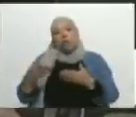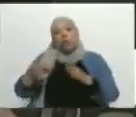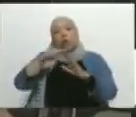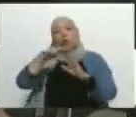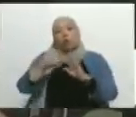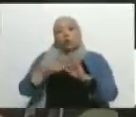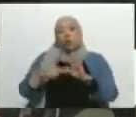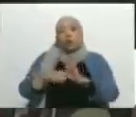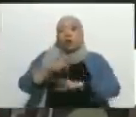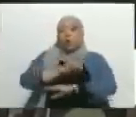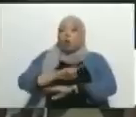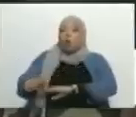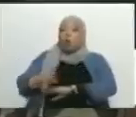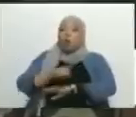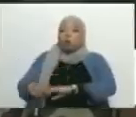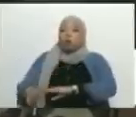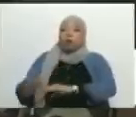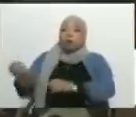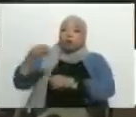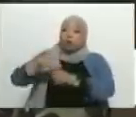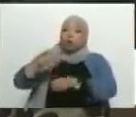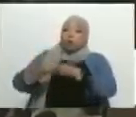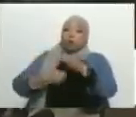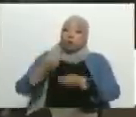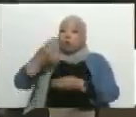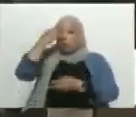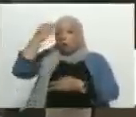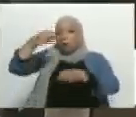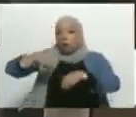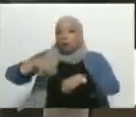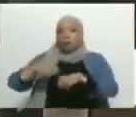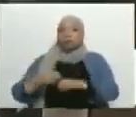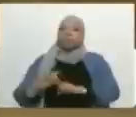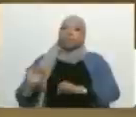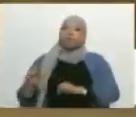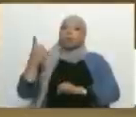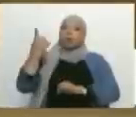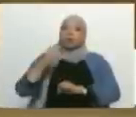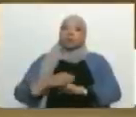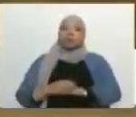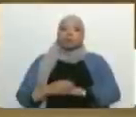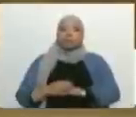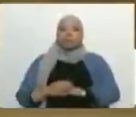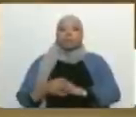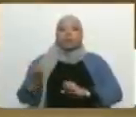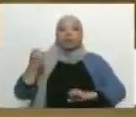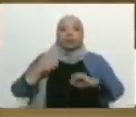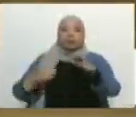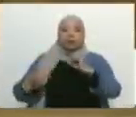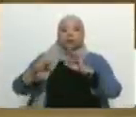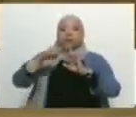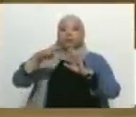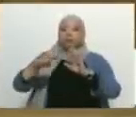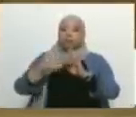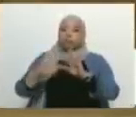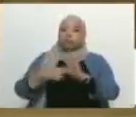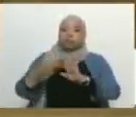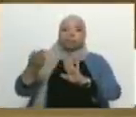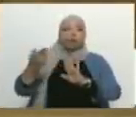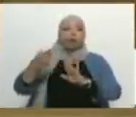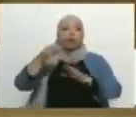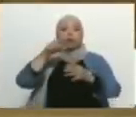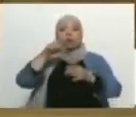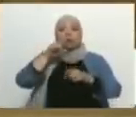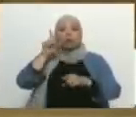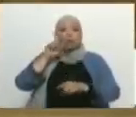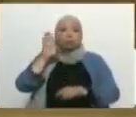que sancione conductas discriminatorias. Acuerda, primero, repudiar de manera categórica los